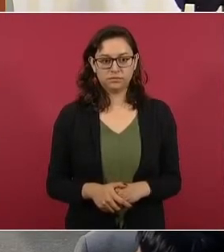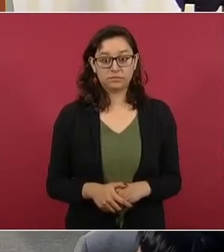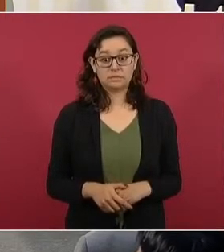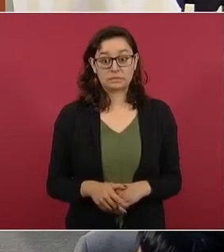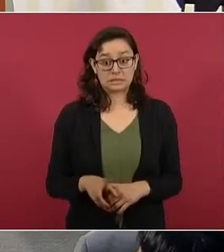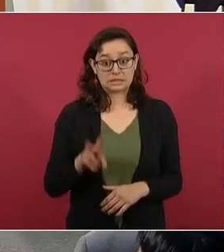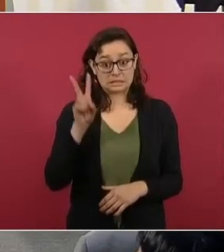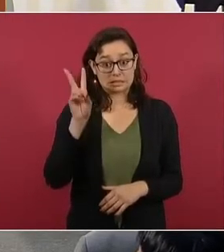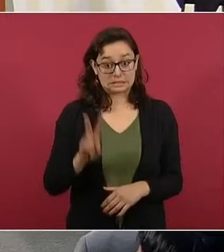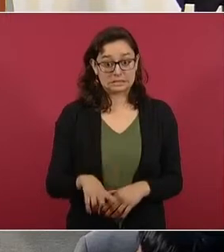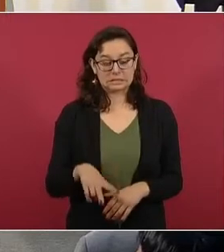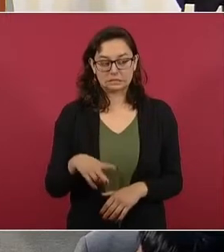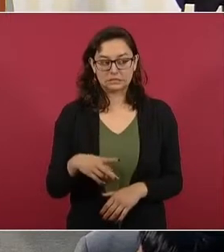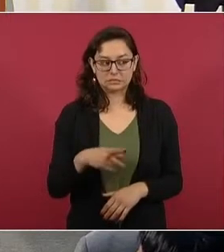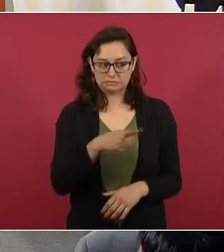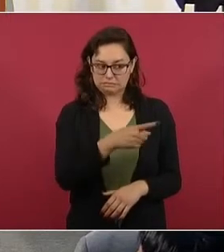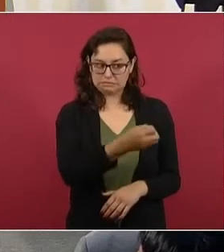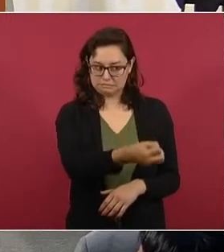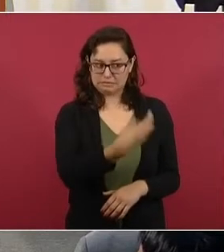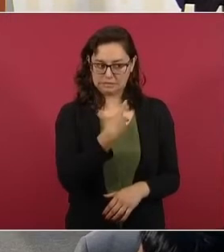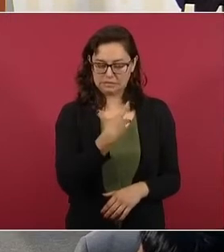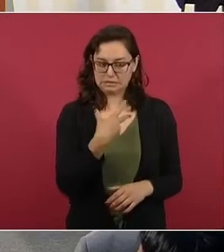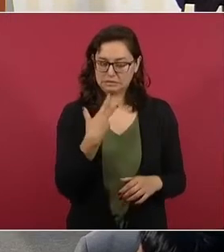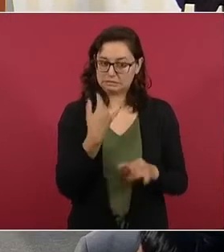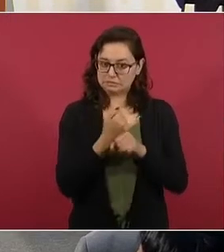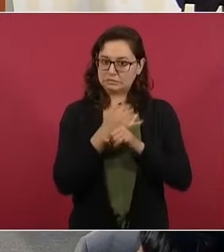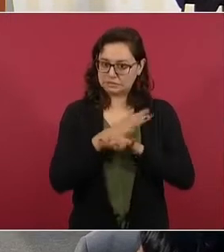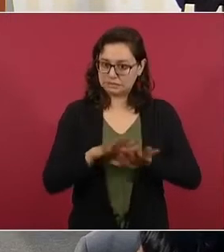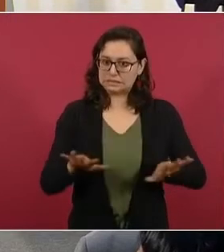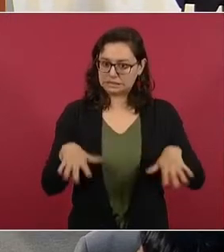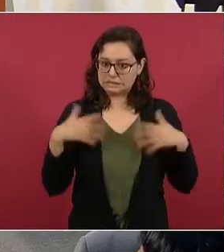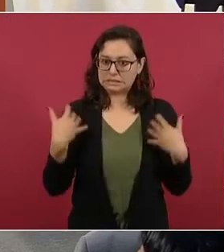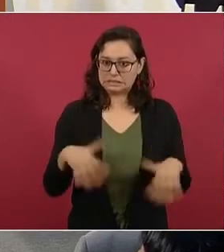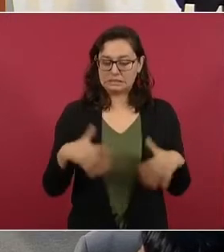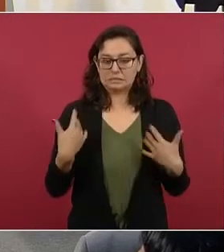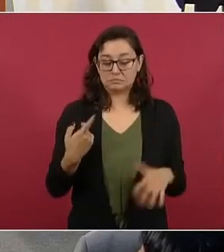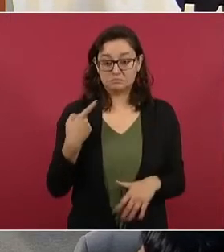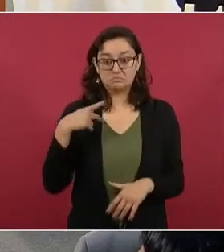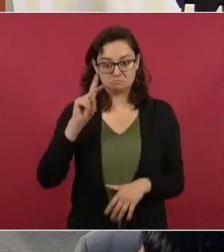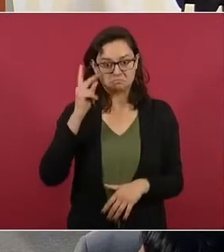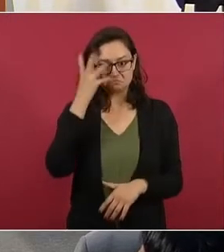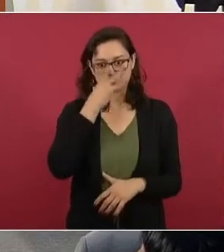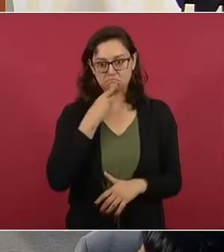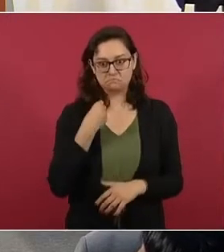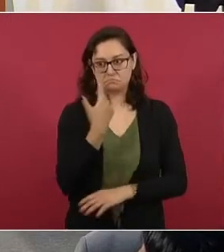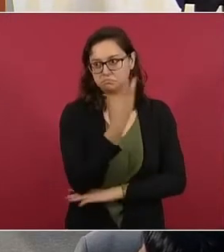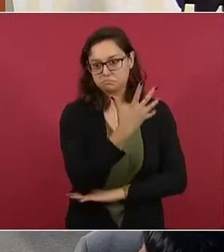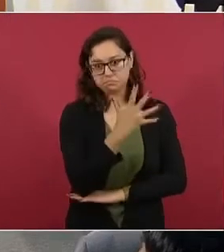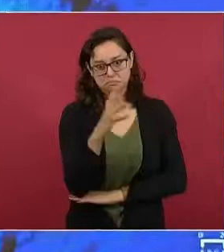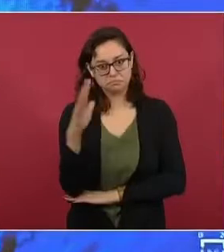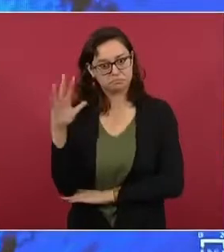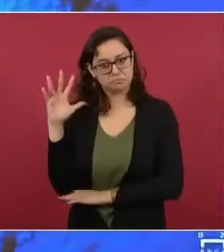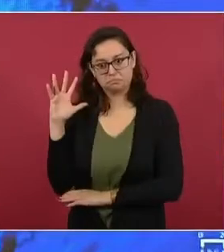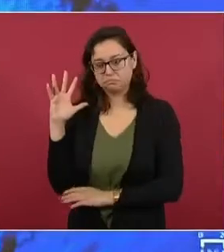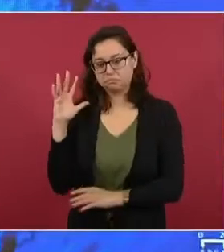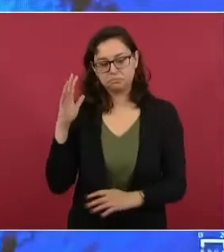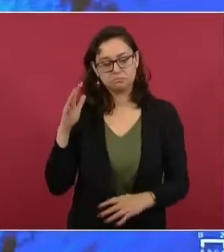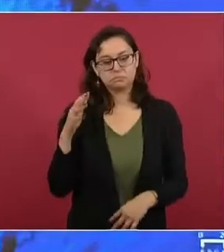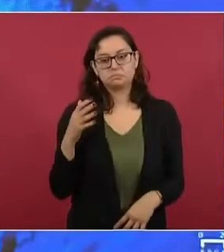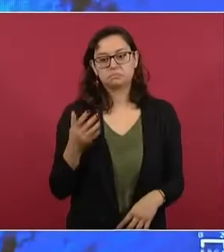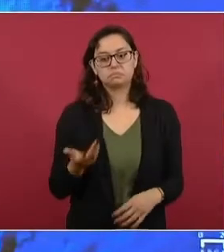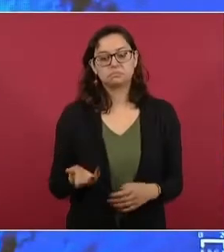fuerte, pero pues es la naturaleza, ¿no? A ver si nos